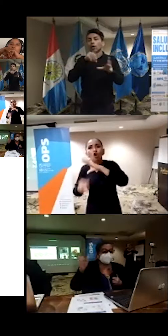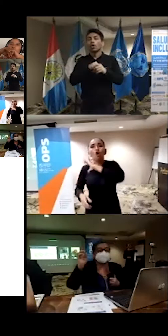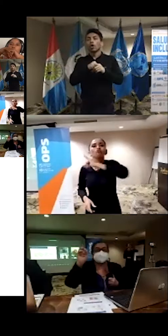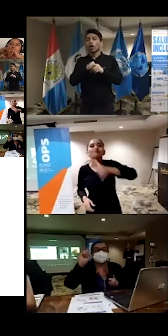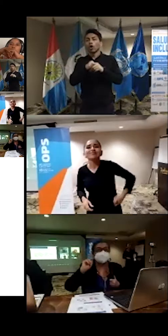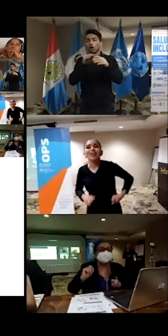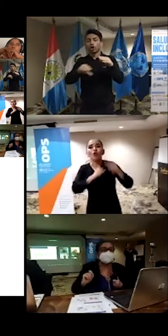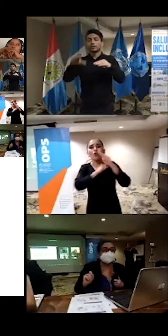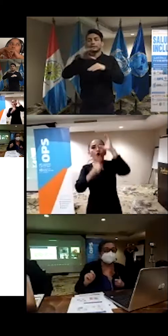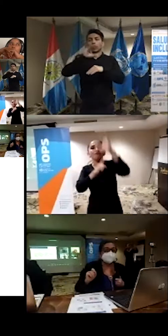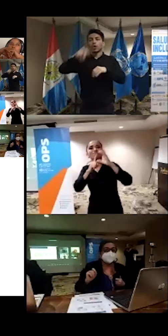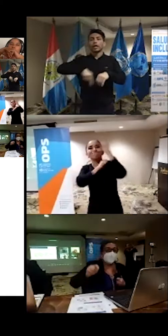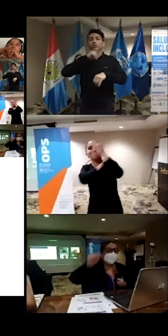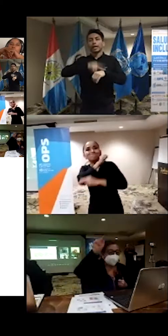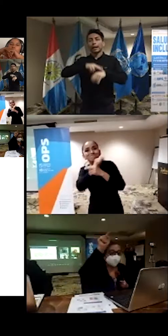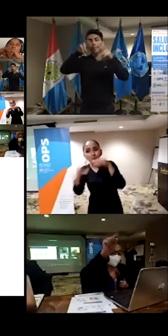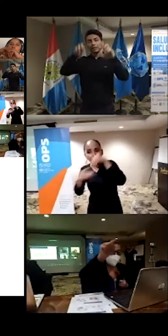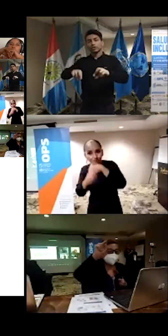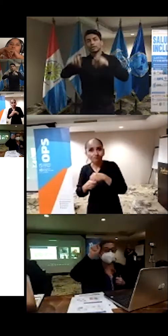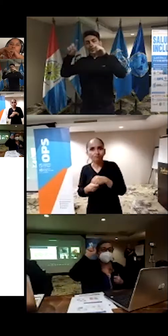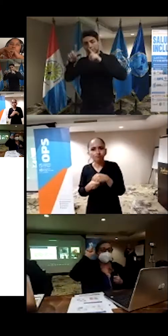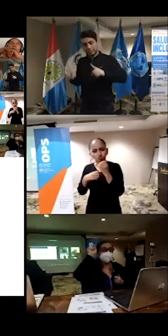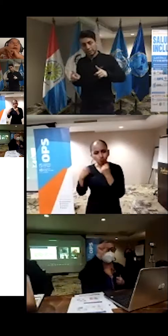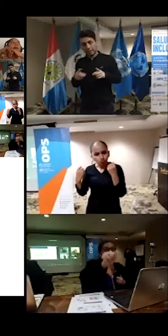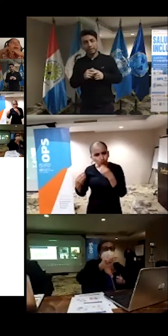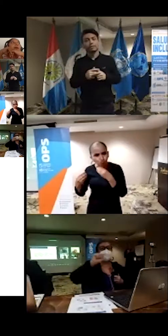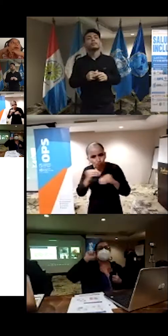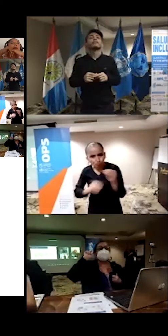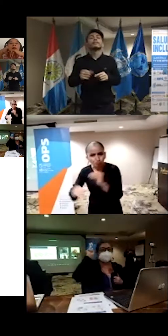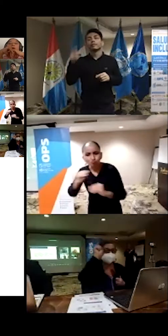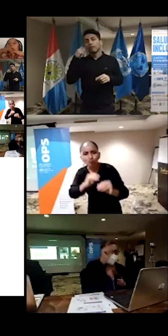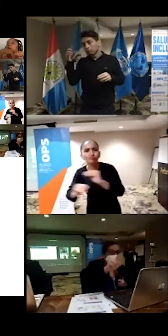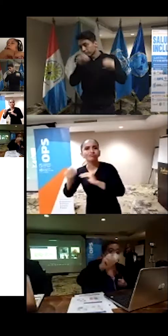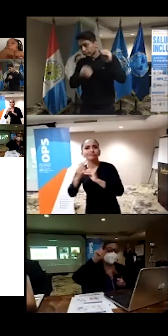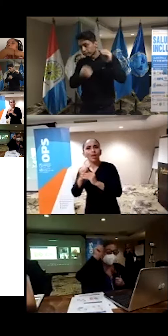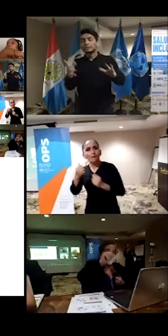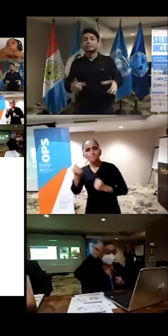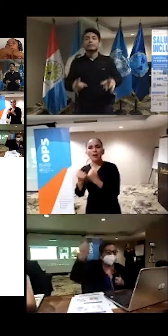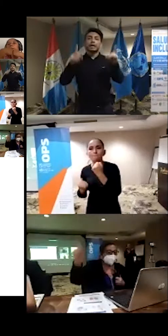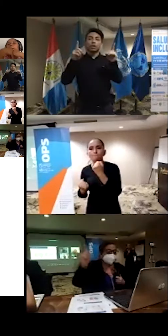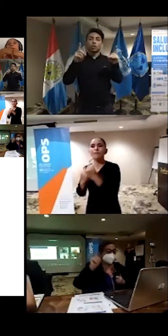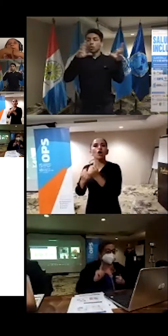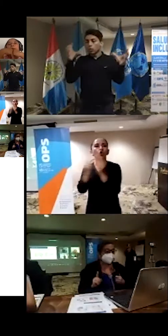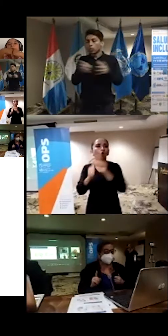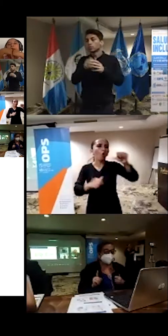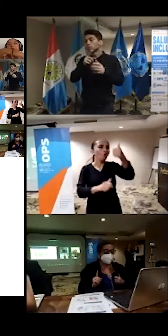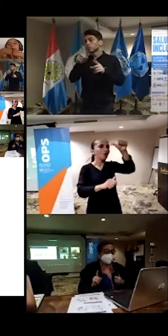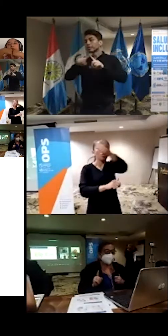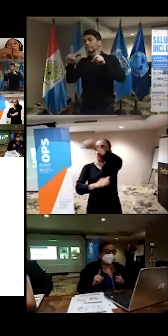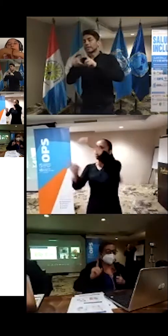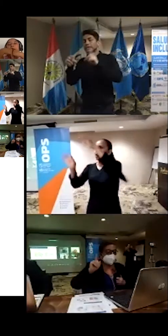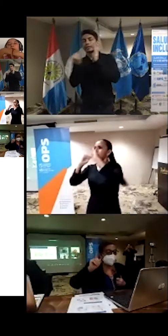Nacional de Personas con Discapacidad actuando, refiriendo y desarrollando junto con otras